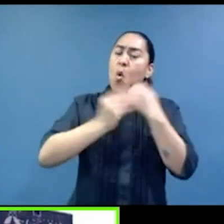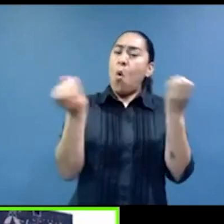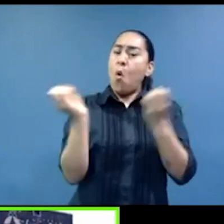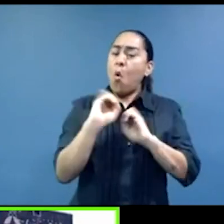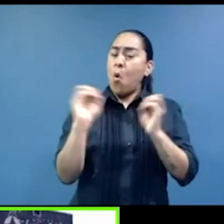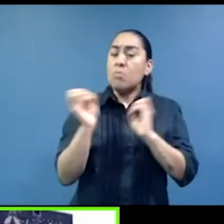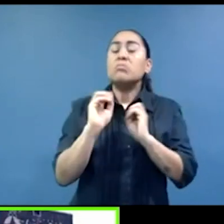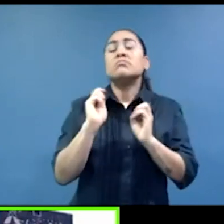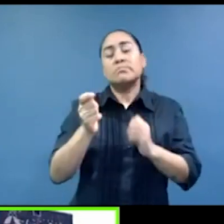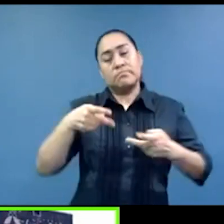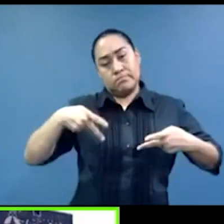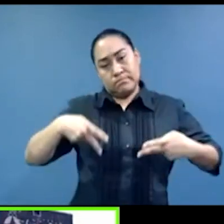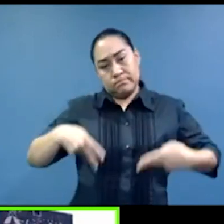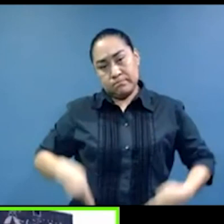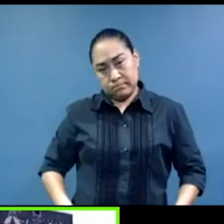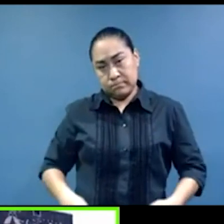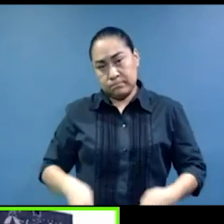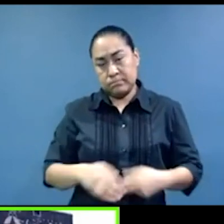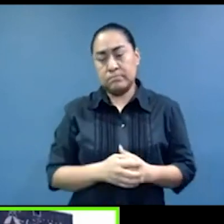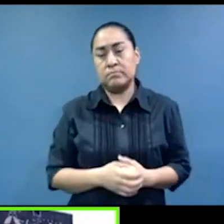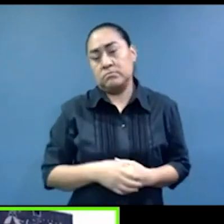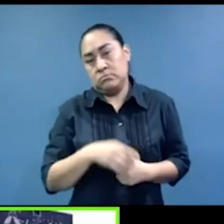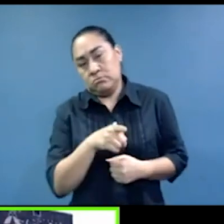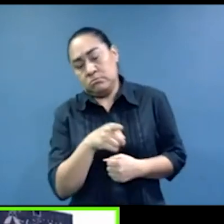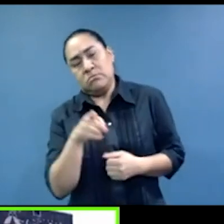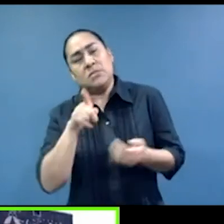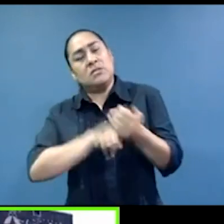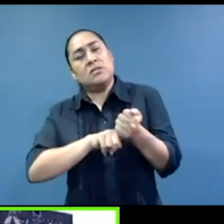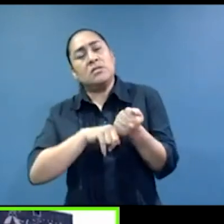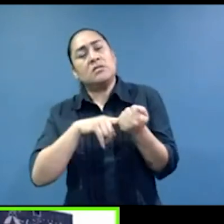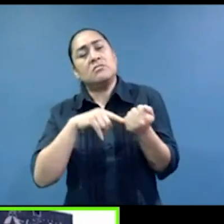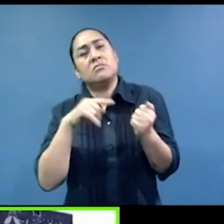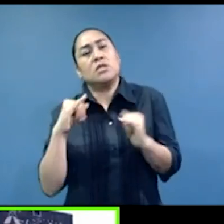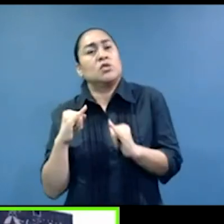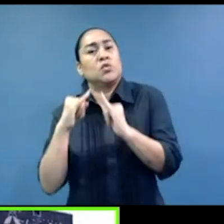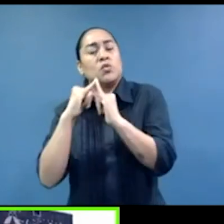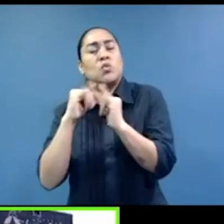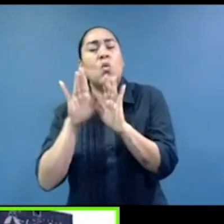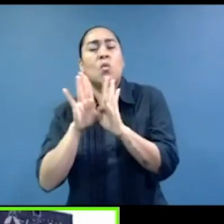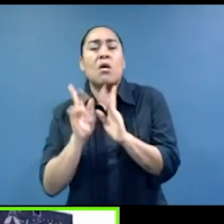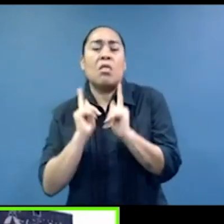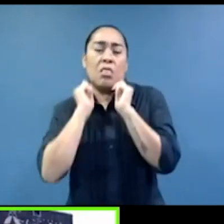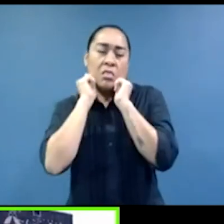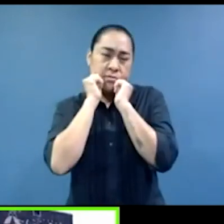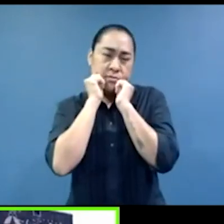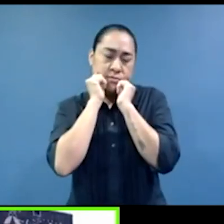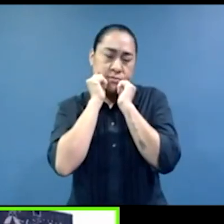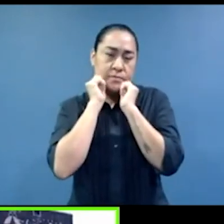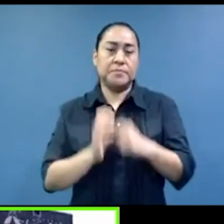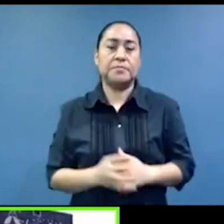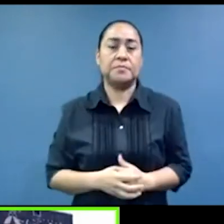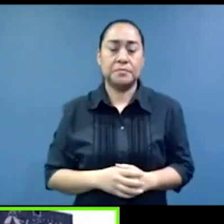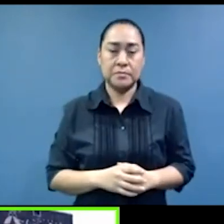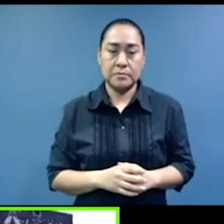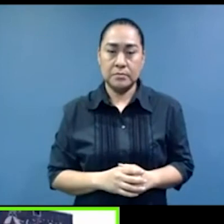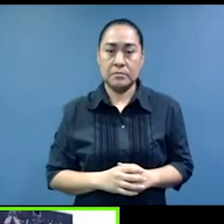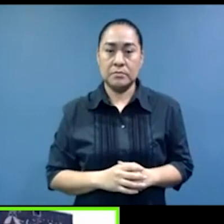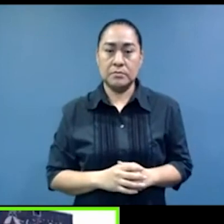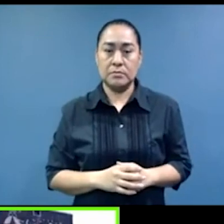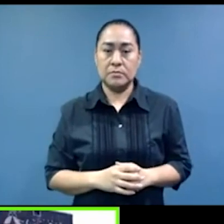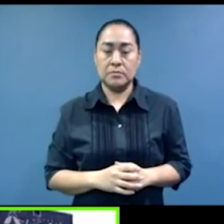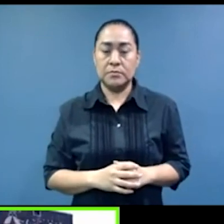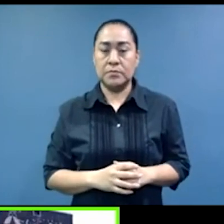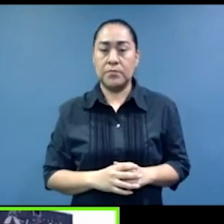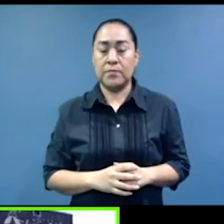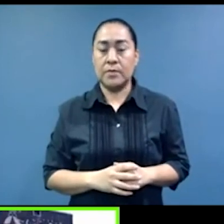de un sistema violento institucionalizado en materia obstétrica. No